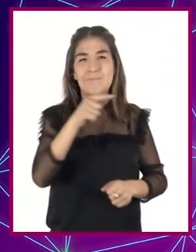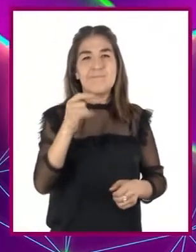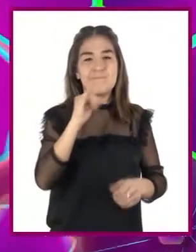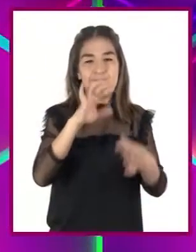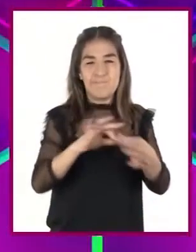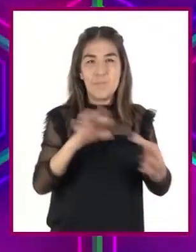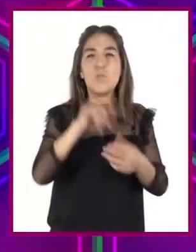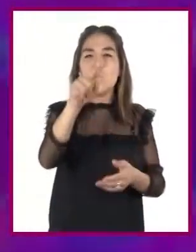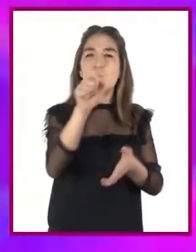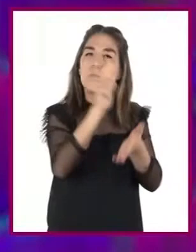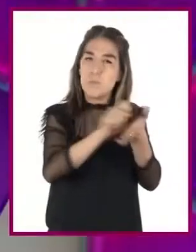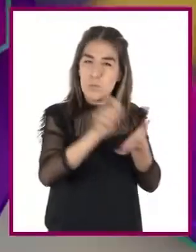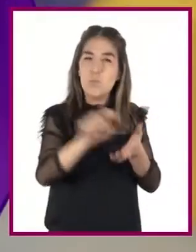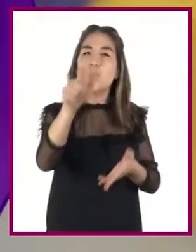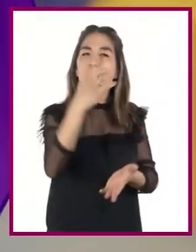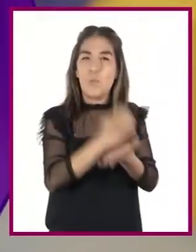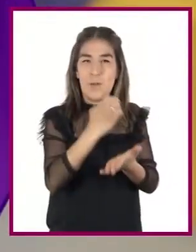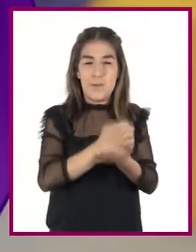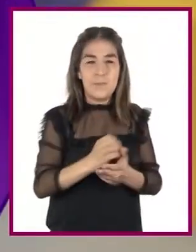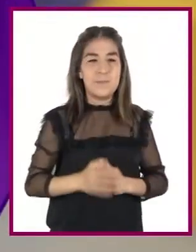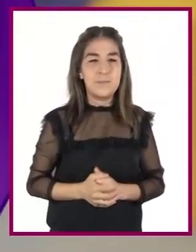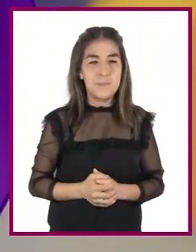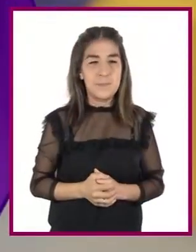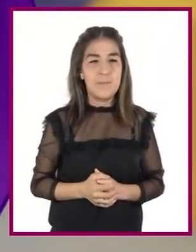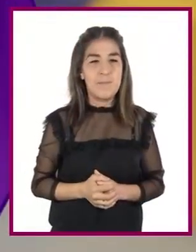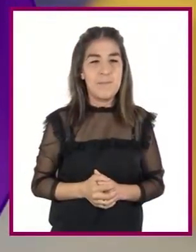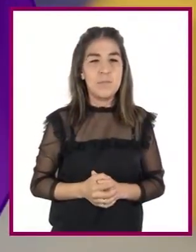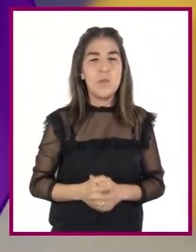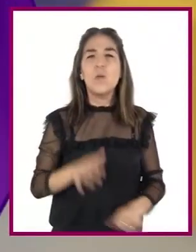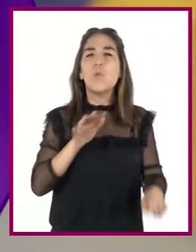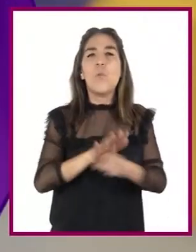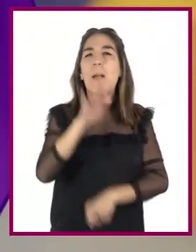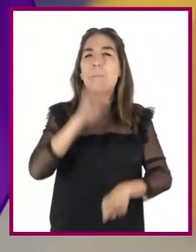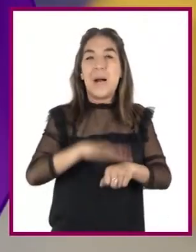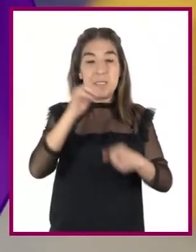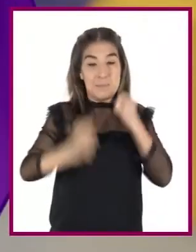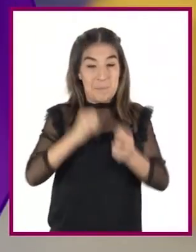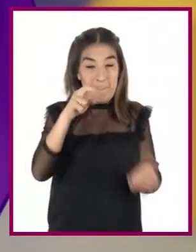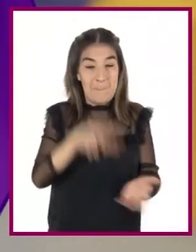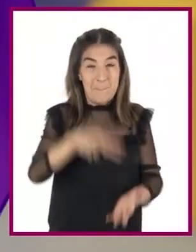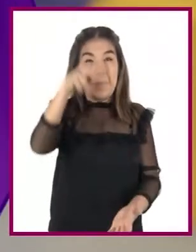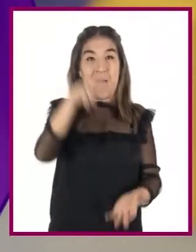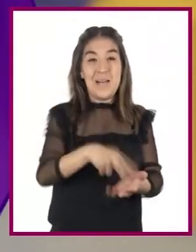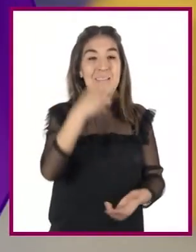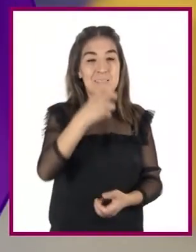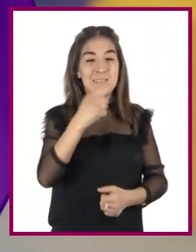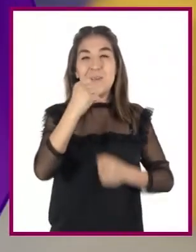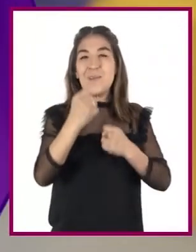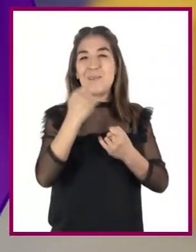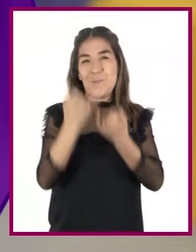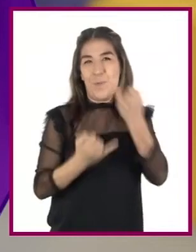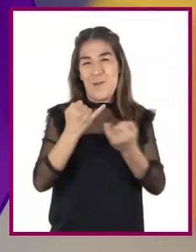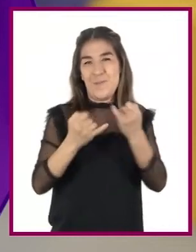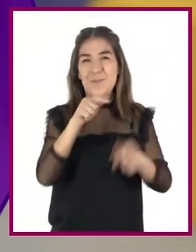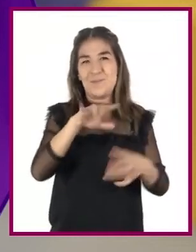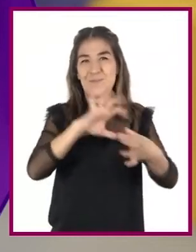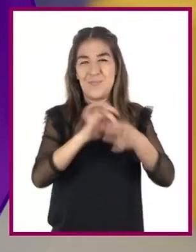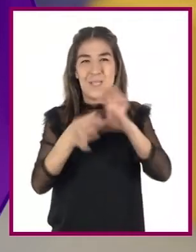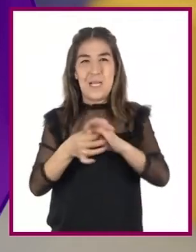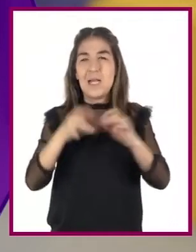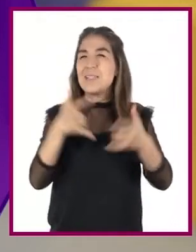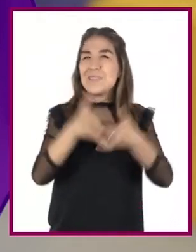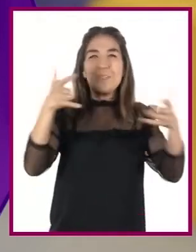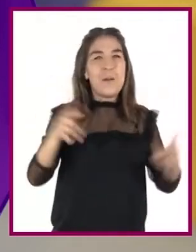sus respuestas en sus cuadernos. ¿Cuál es el salto de mayor longitud registrado en la historia de los Juegos Olímpicos? ¿Cuántos